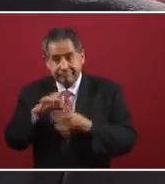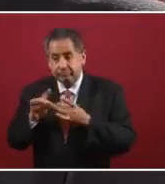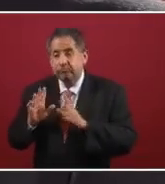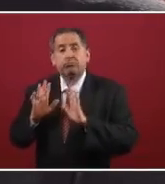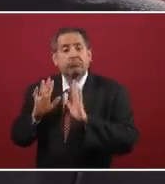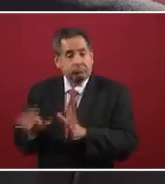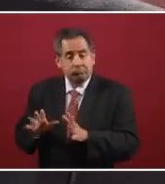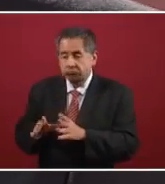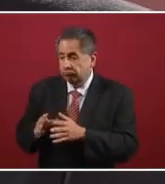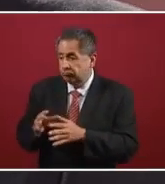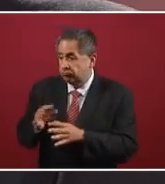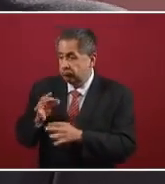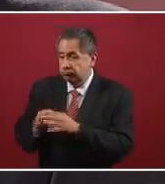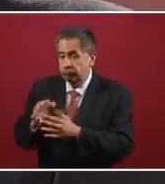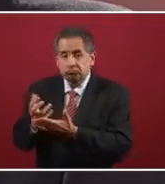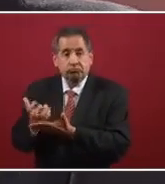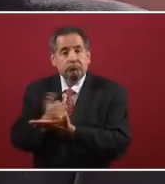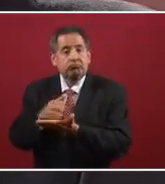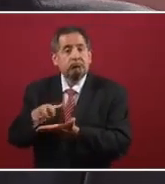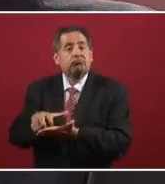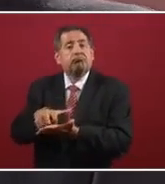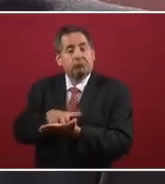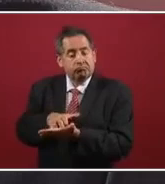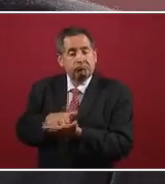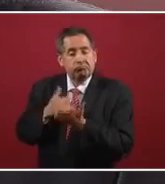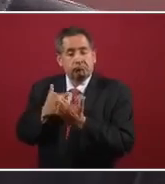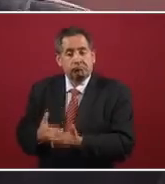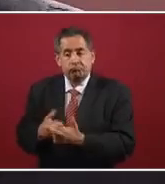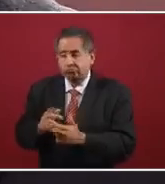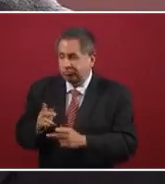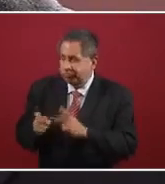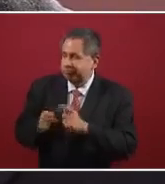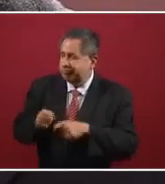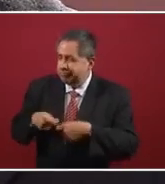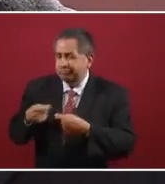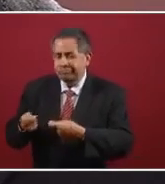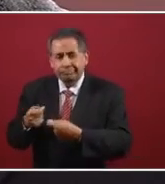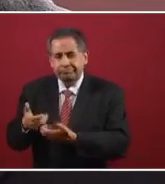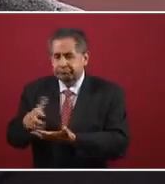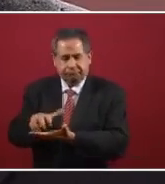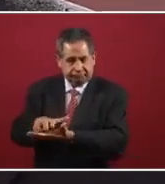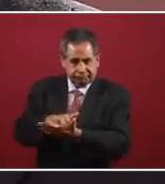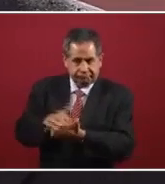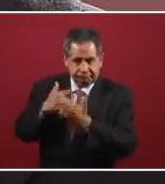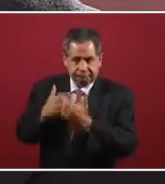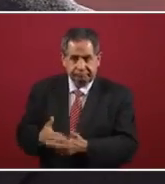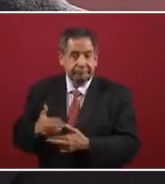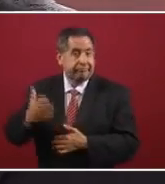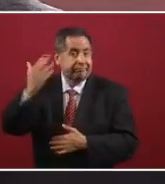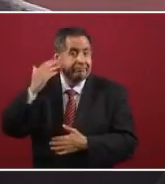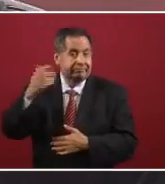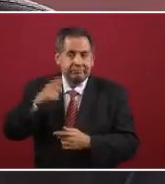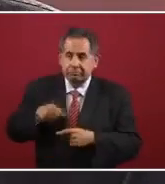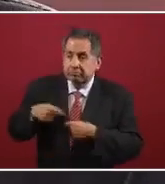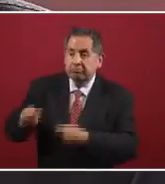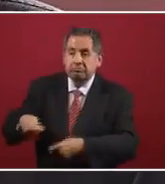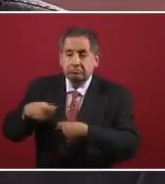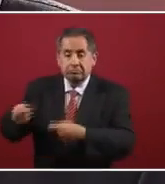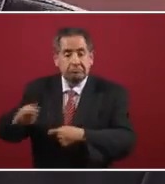obtuvimos un ahorro en prestaciones que se otorgaban a